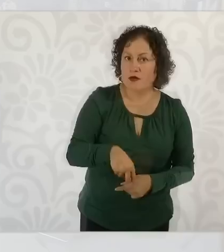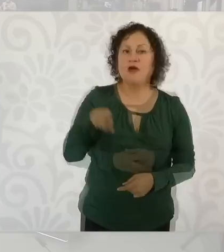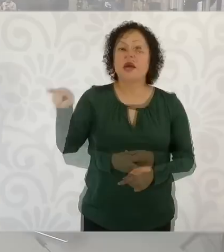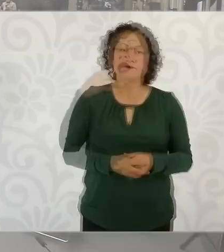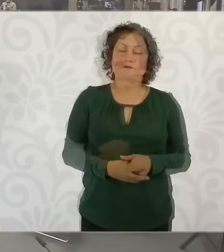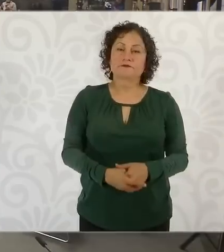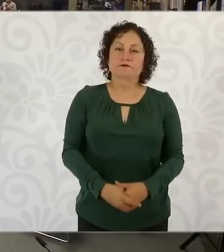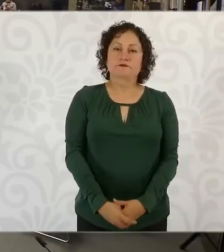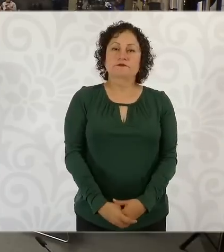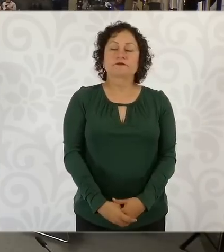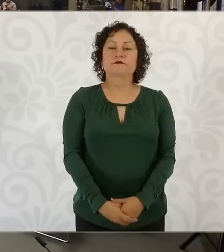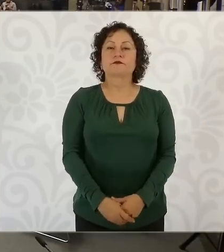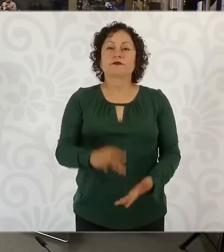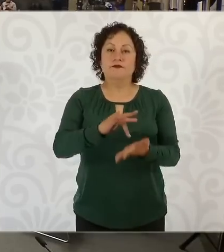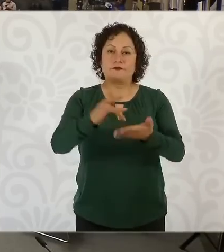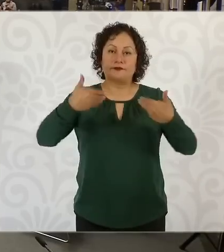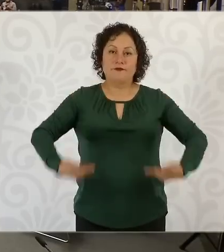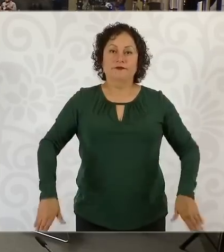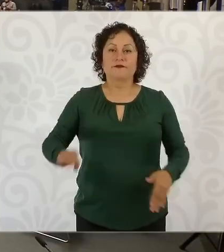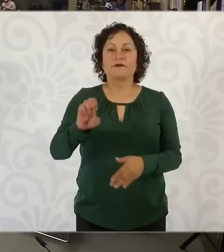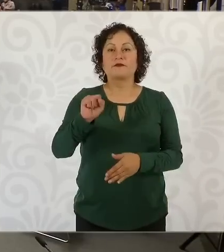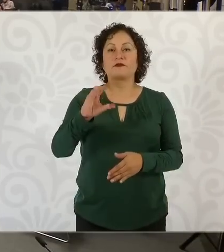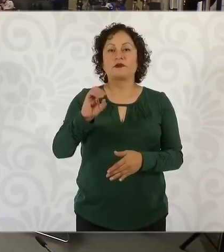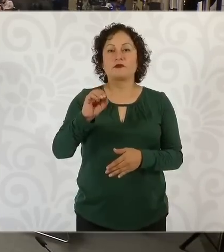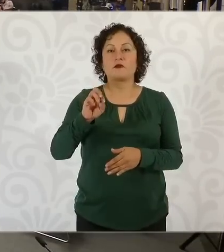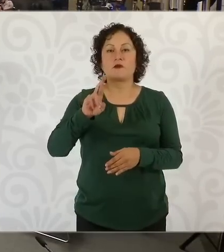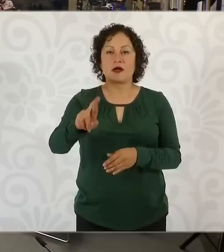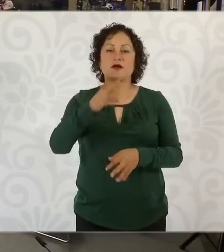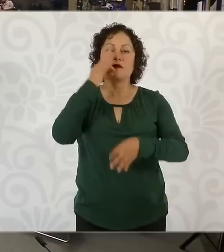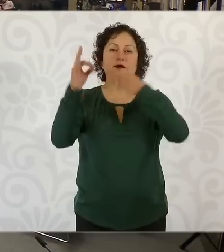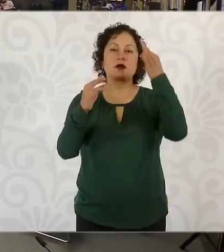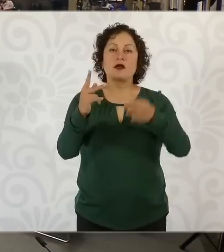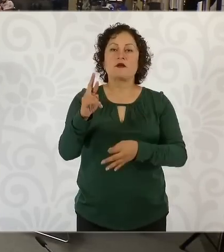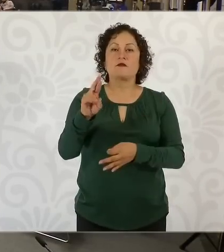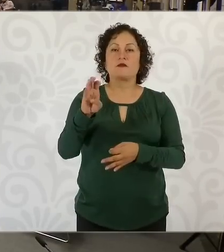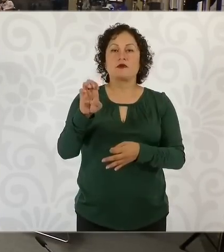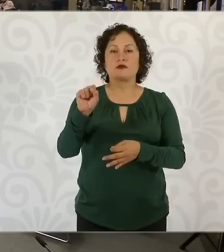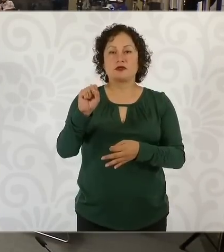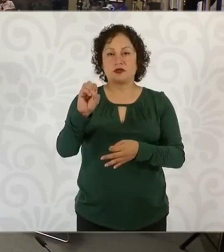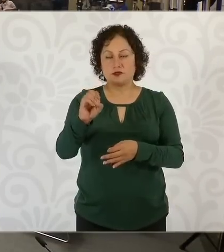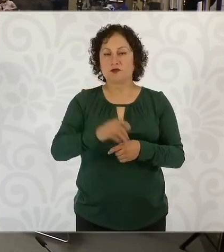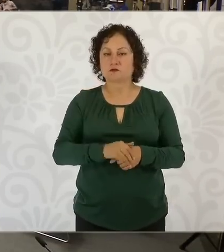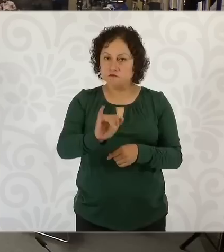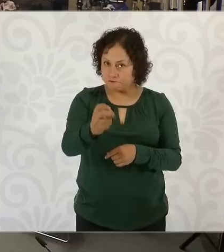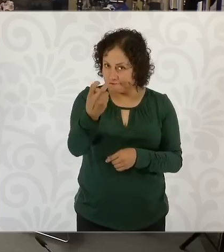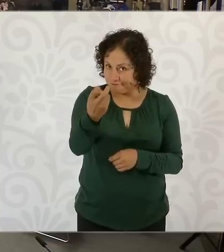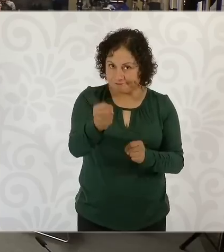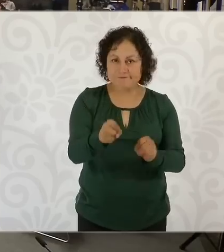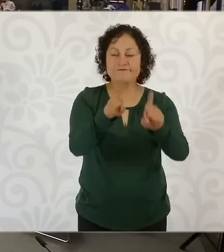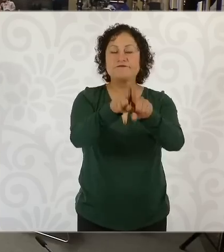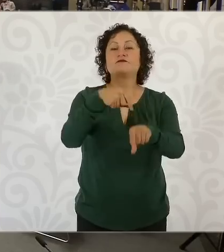verdad. Gracias, presidenta. Aila Escobar, de Proceso. Precisamente le iba a preguntar justo sobre este ejercicio que, bueno, pues a